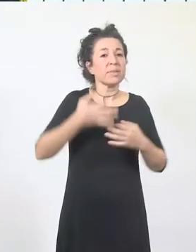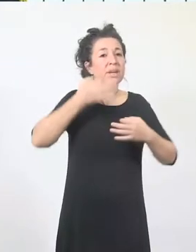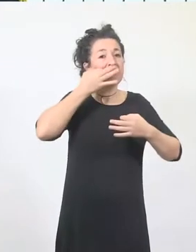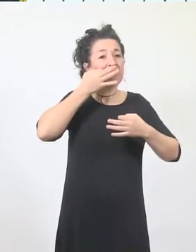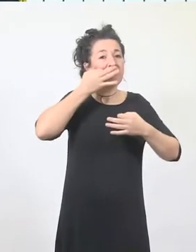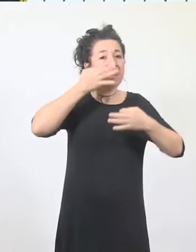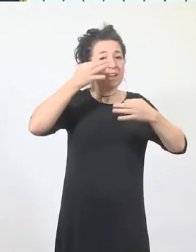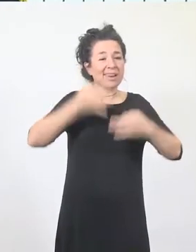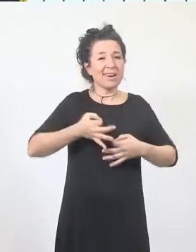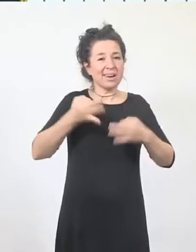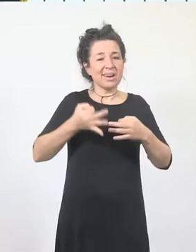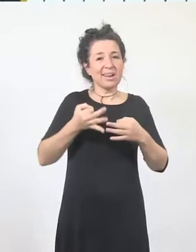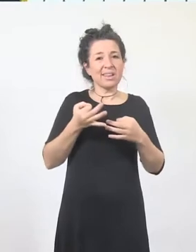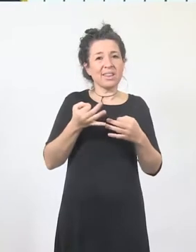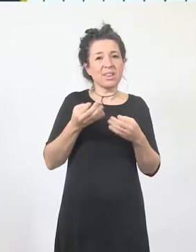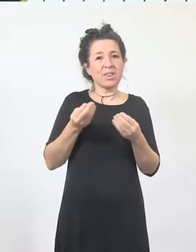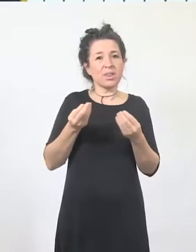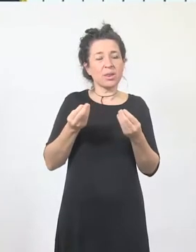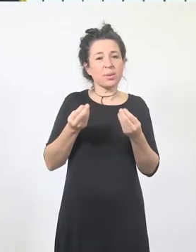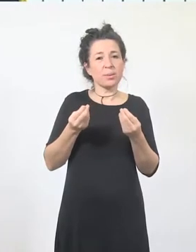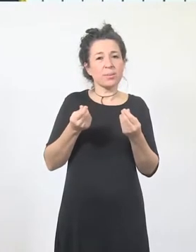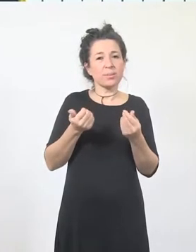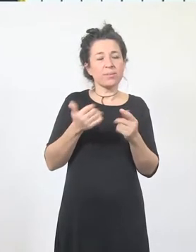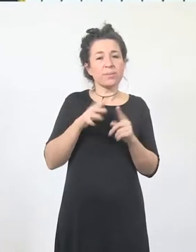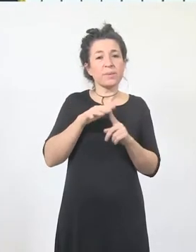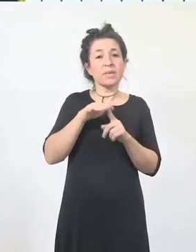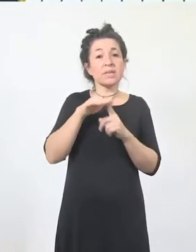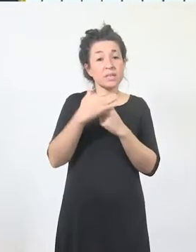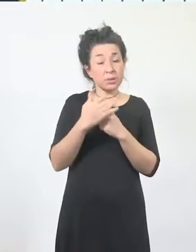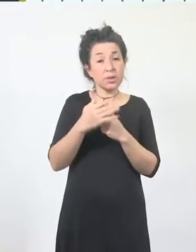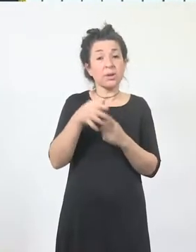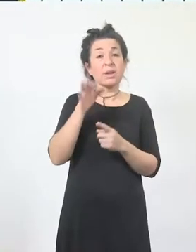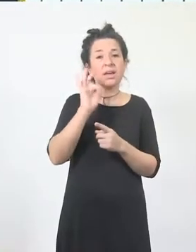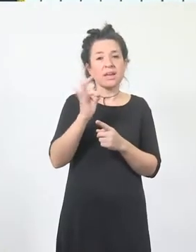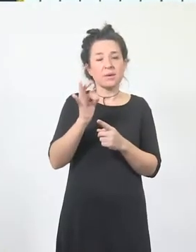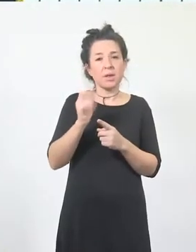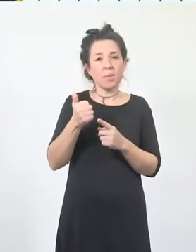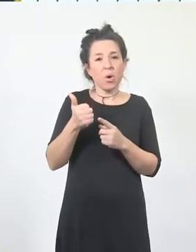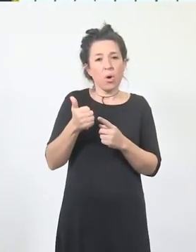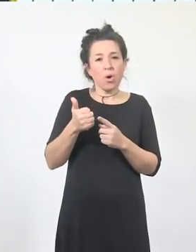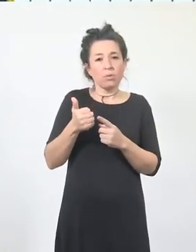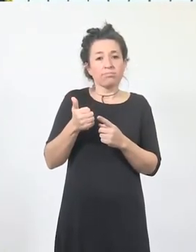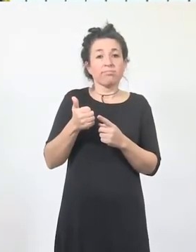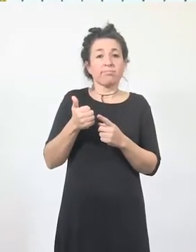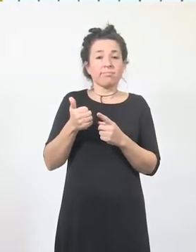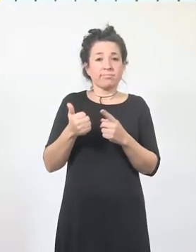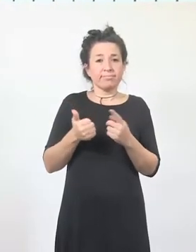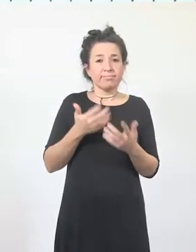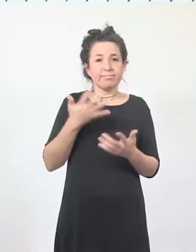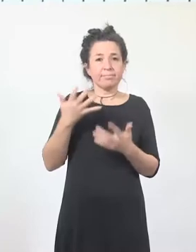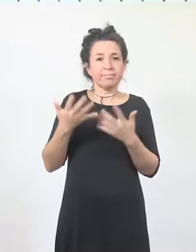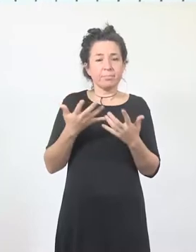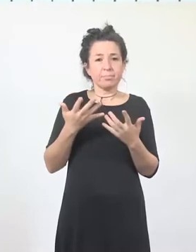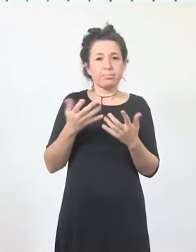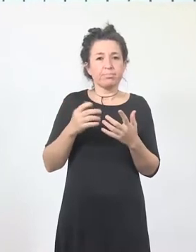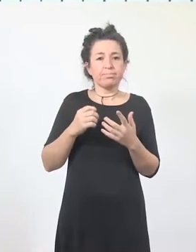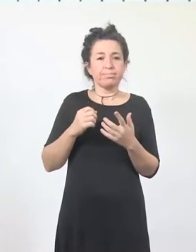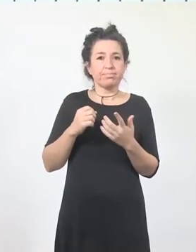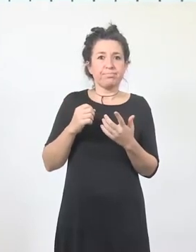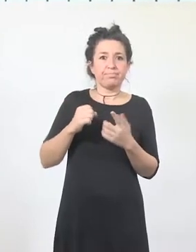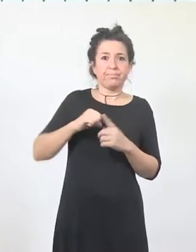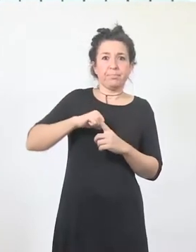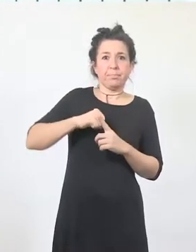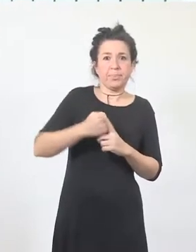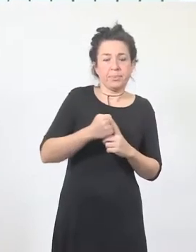Realmente es esa nueva situación que sí que ha sido forzada, porque la decisión